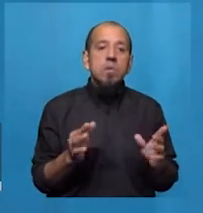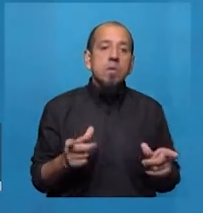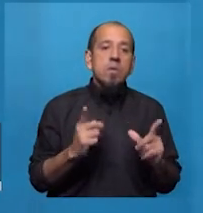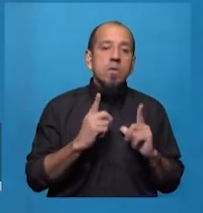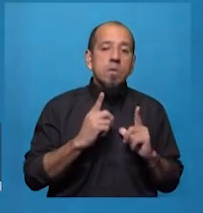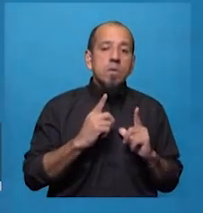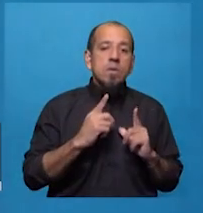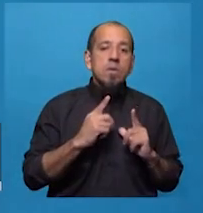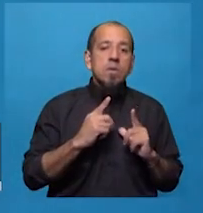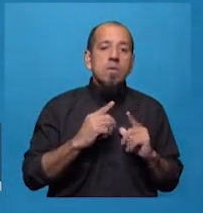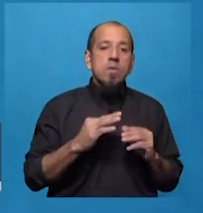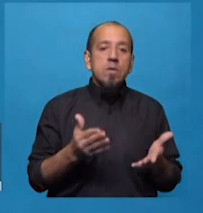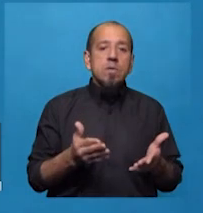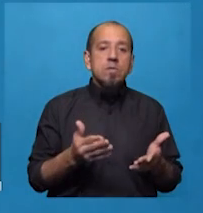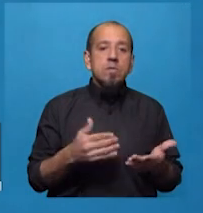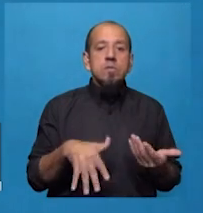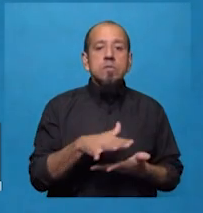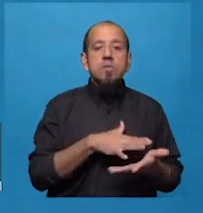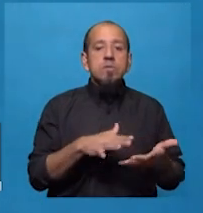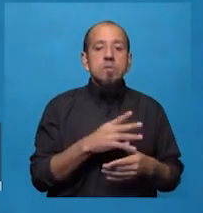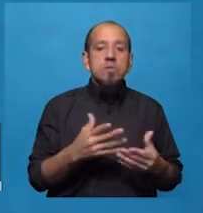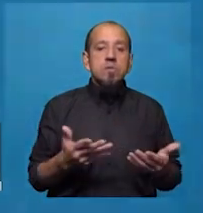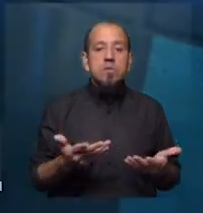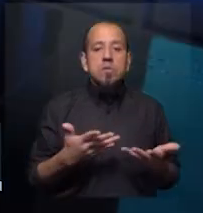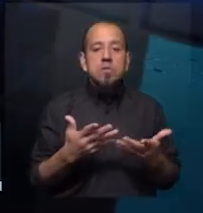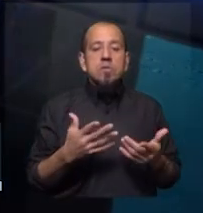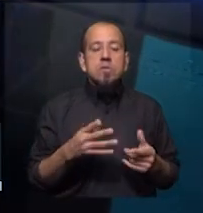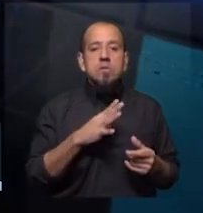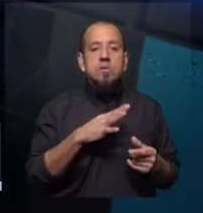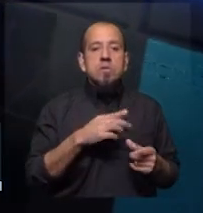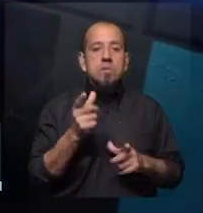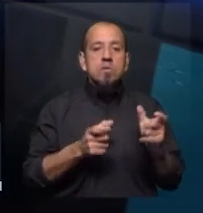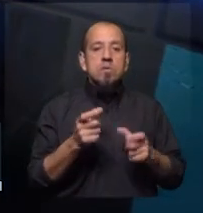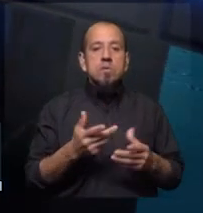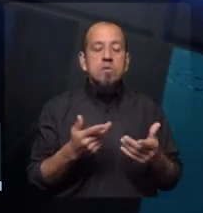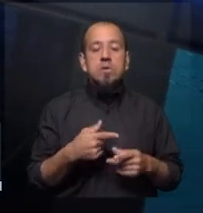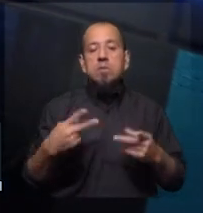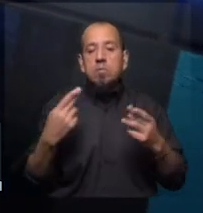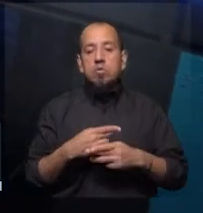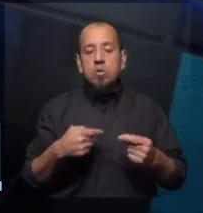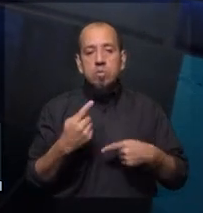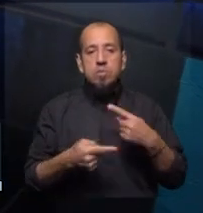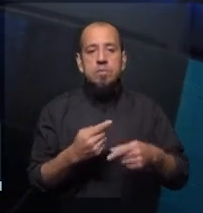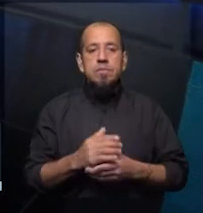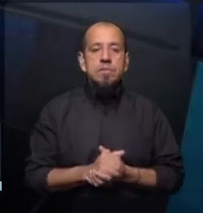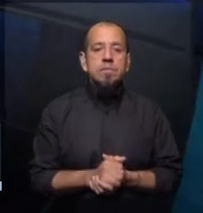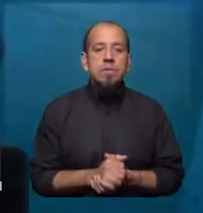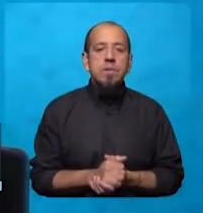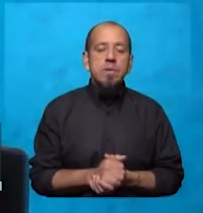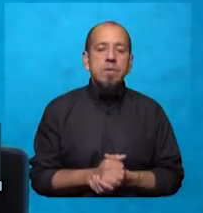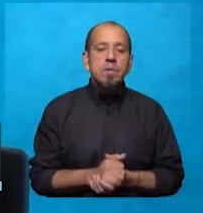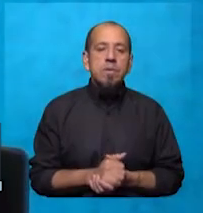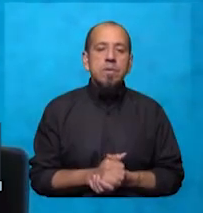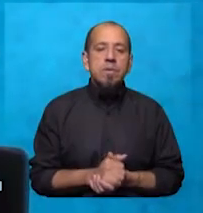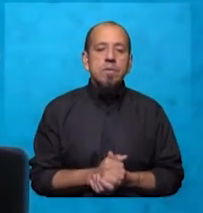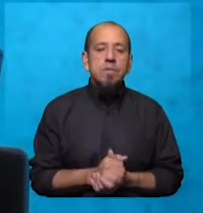darle una respuesta a la altura de la situación que está viviendo de la gente en los territorios concretos no te propongo una pequeña pausa y seguimos conversando eh Ya sigue el lado B aquí